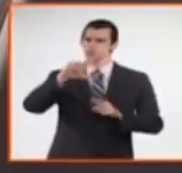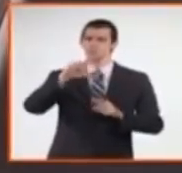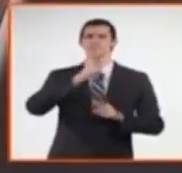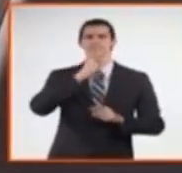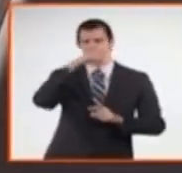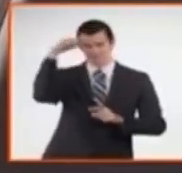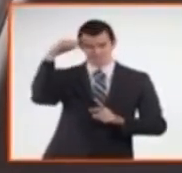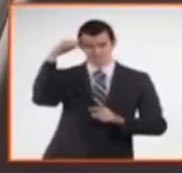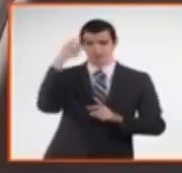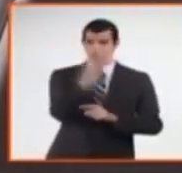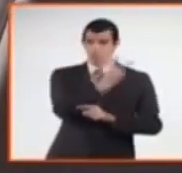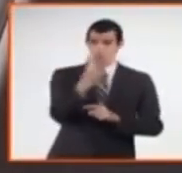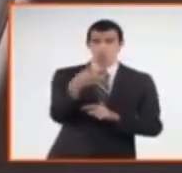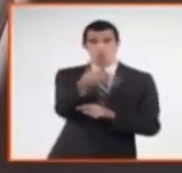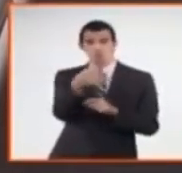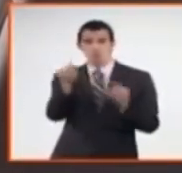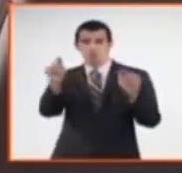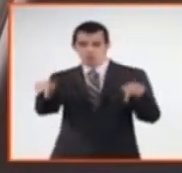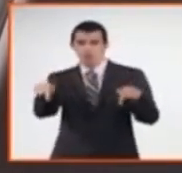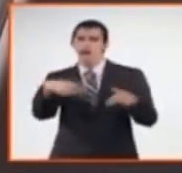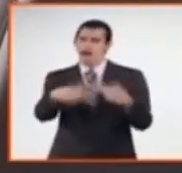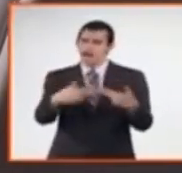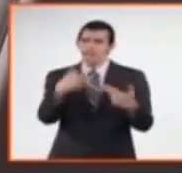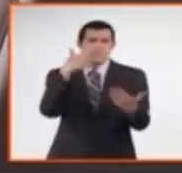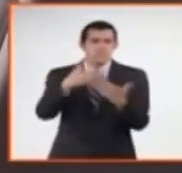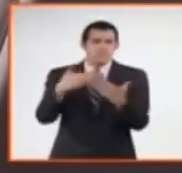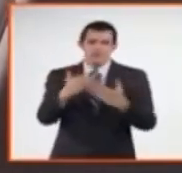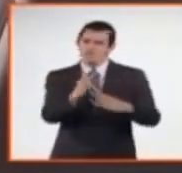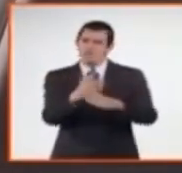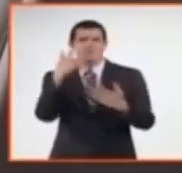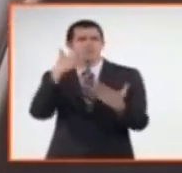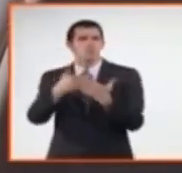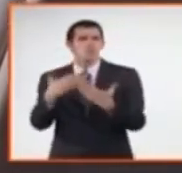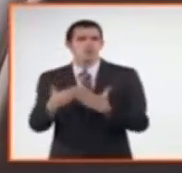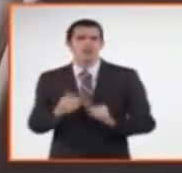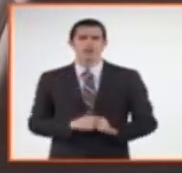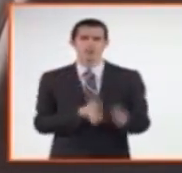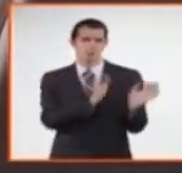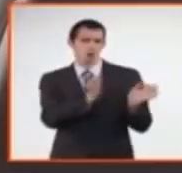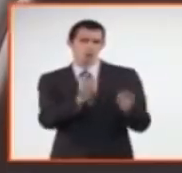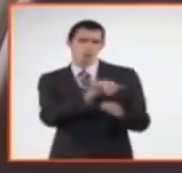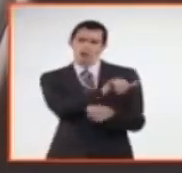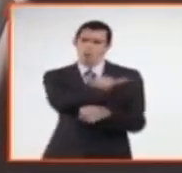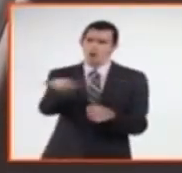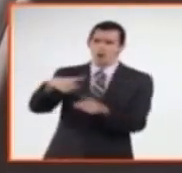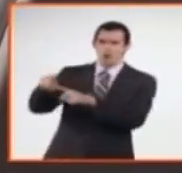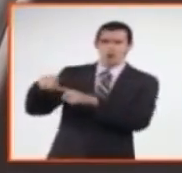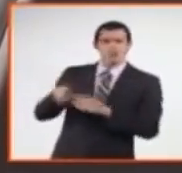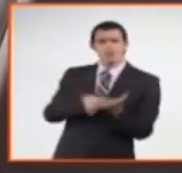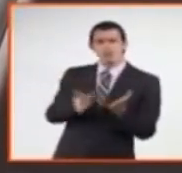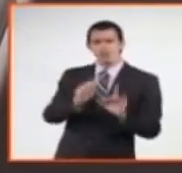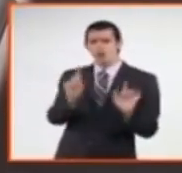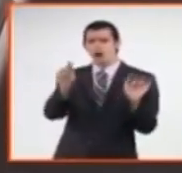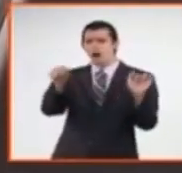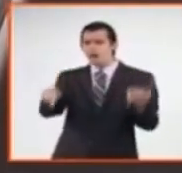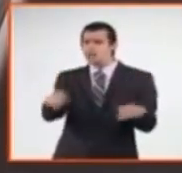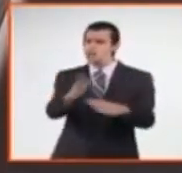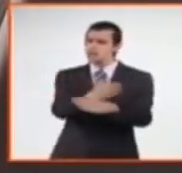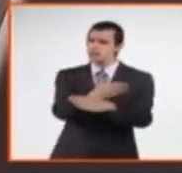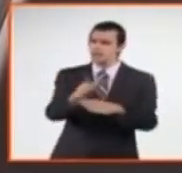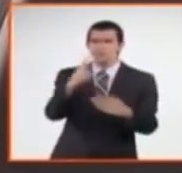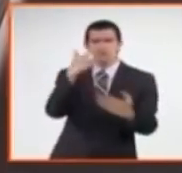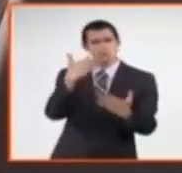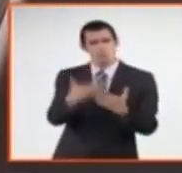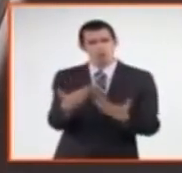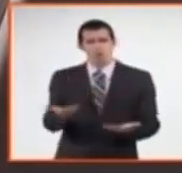complicada y donde hoy se está vacunando con varios esquemas de vacunación con abdalá con el esquema de tecnólogos de soberana 01 con otros que meteorólogos comenzó a aplicarse